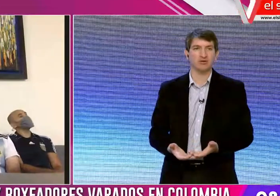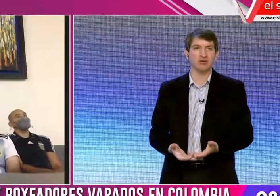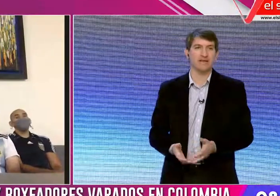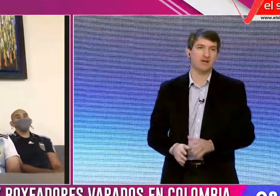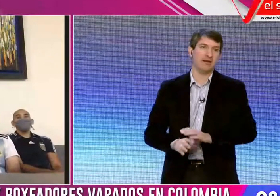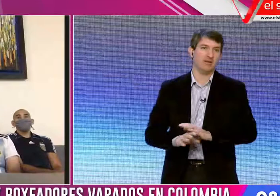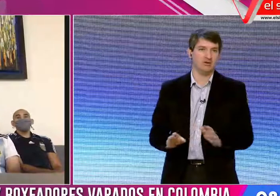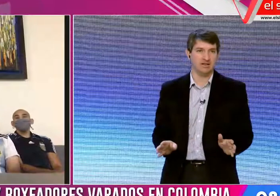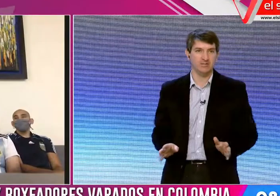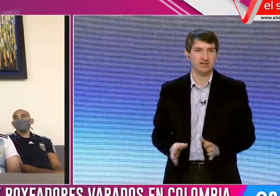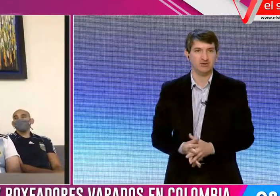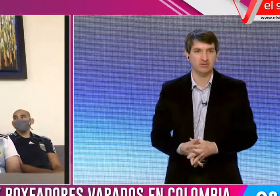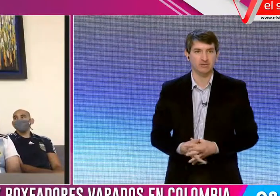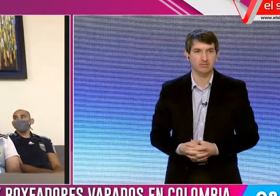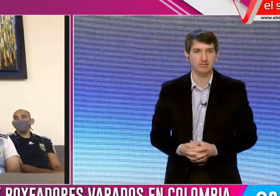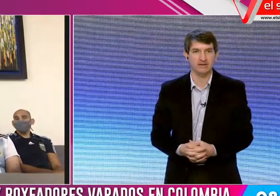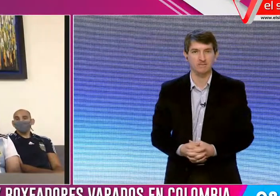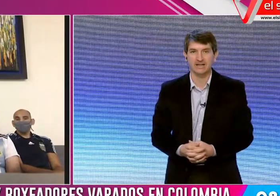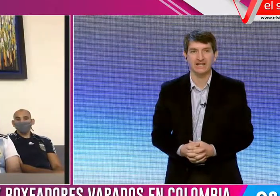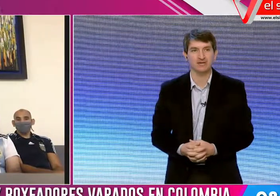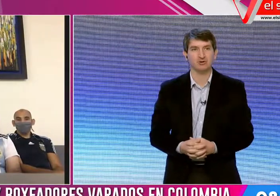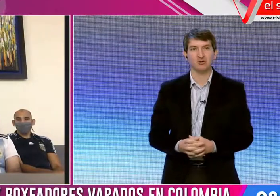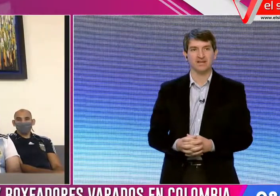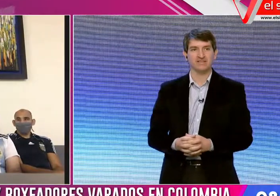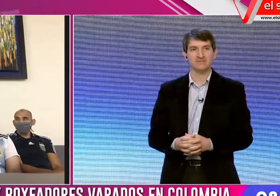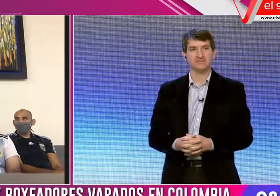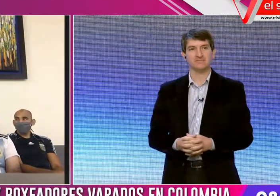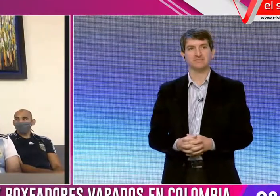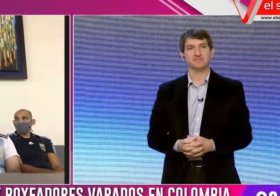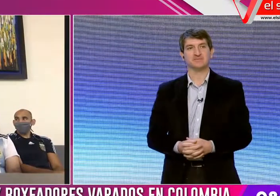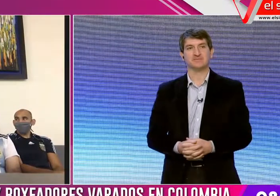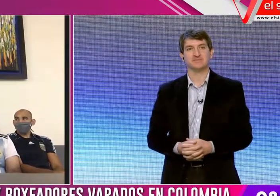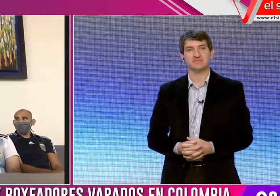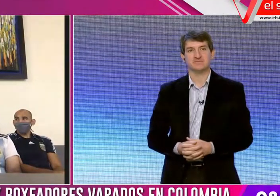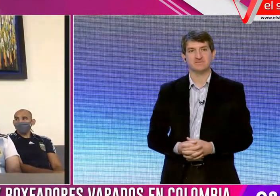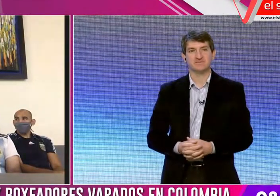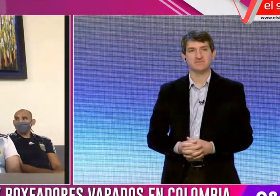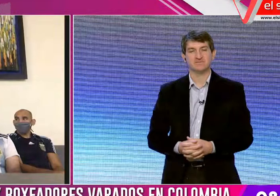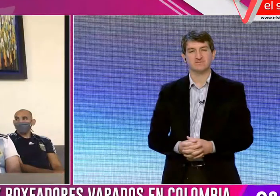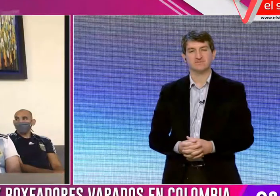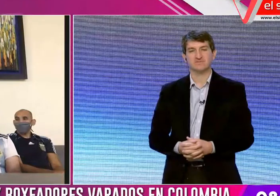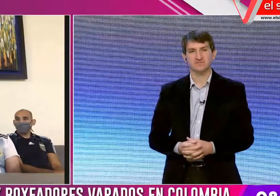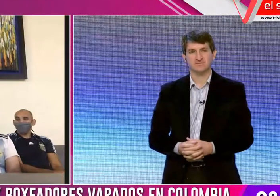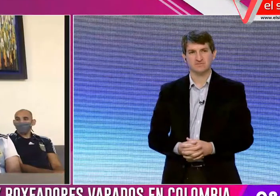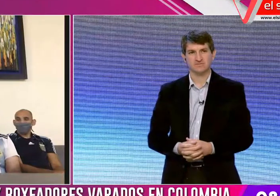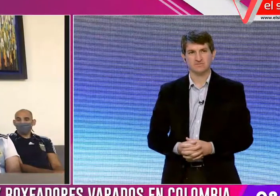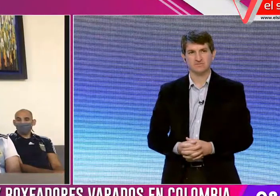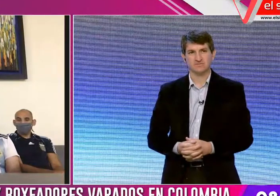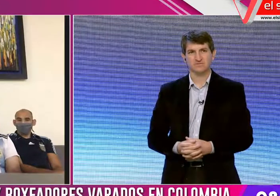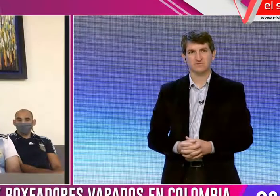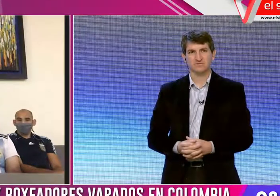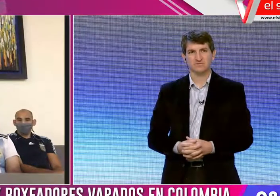todo esto, te va a quedar una anécdota para contar para el resto de tus días. Sí, eso es más,